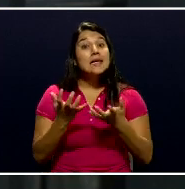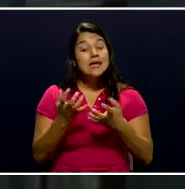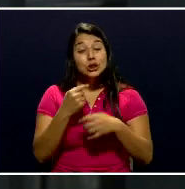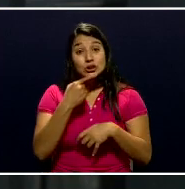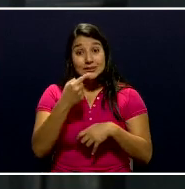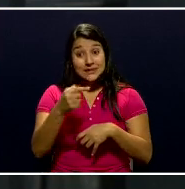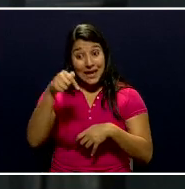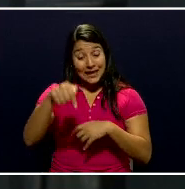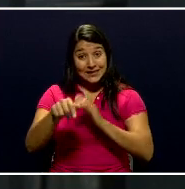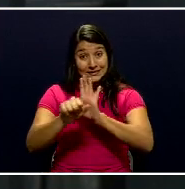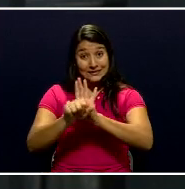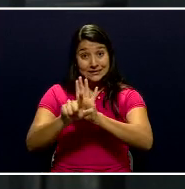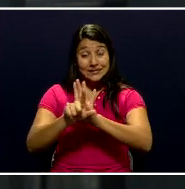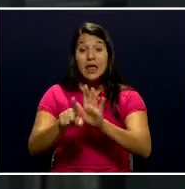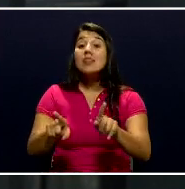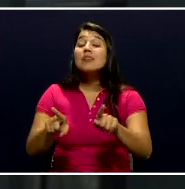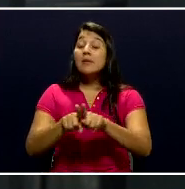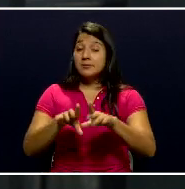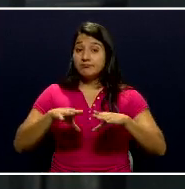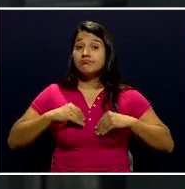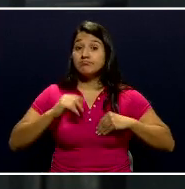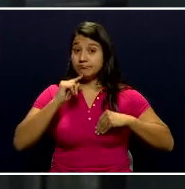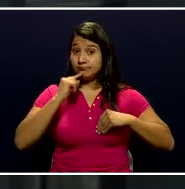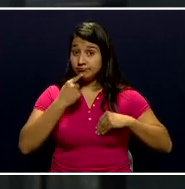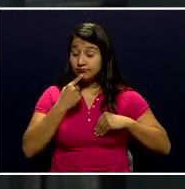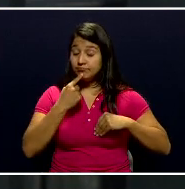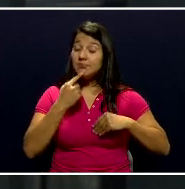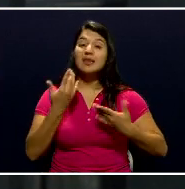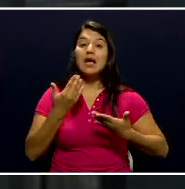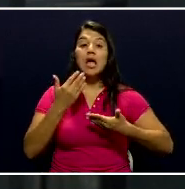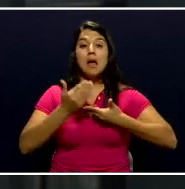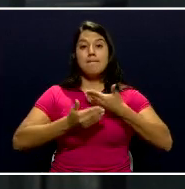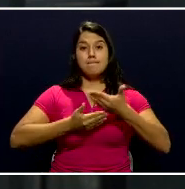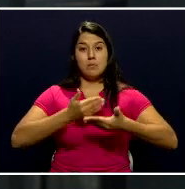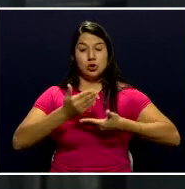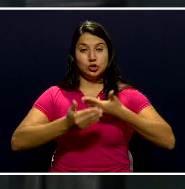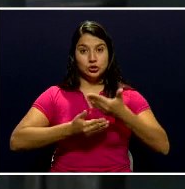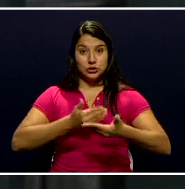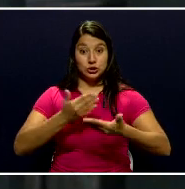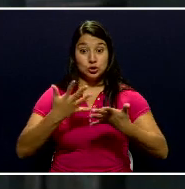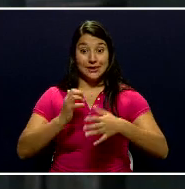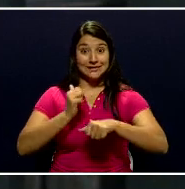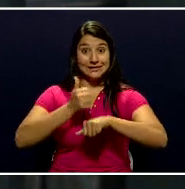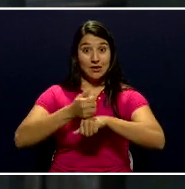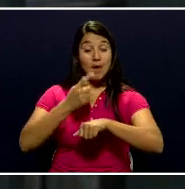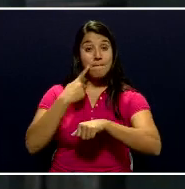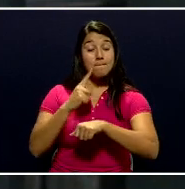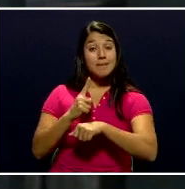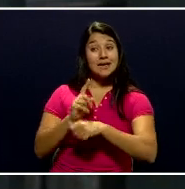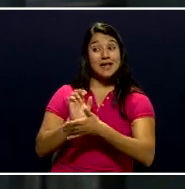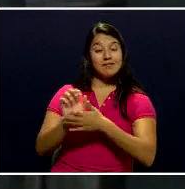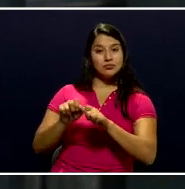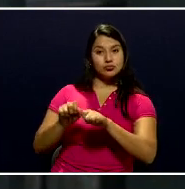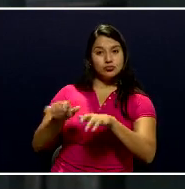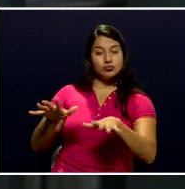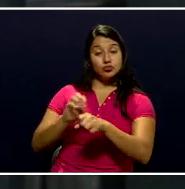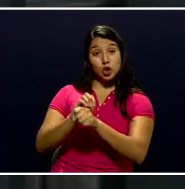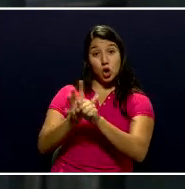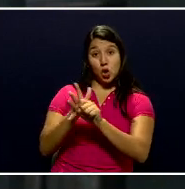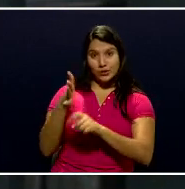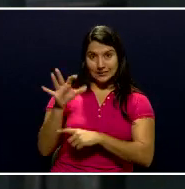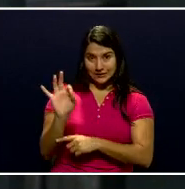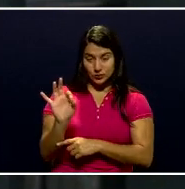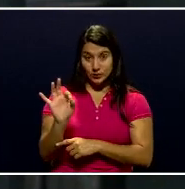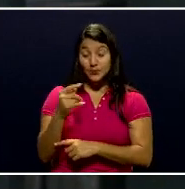en el Congreso también se están tomando muy en serio el tema del protocolo contra el virus del COVID-19. Según